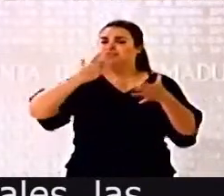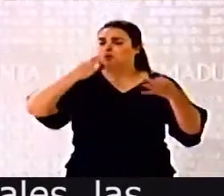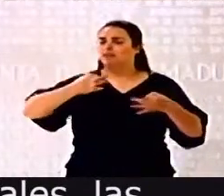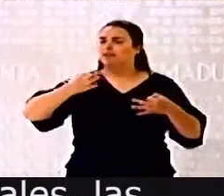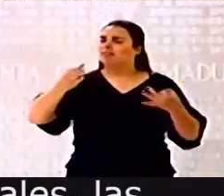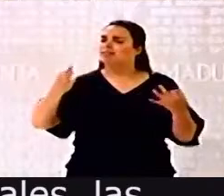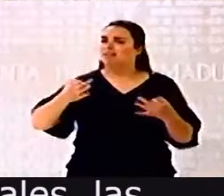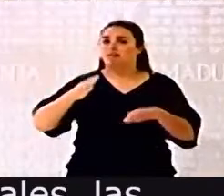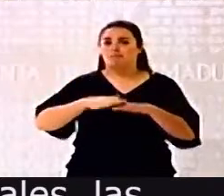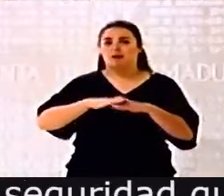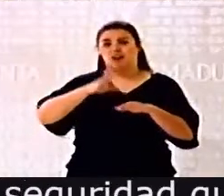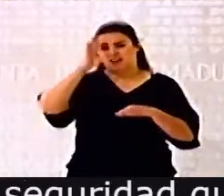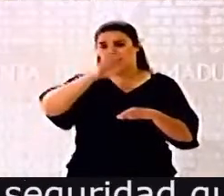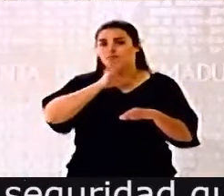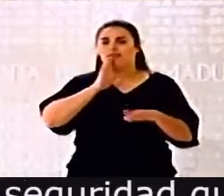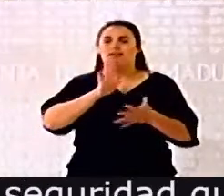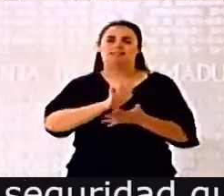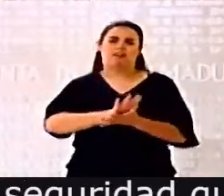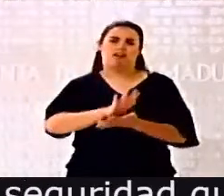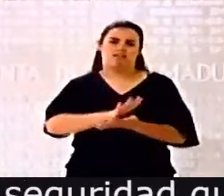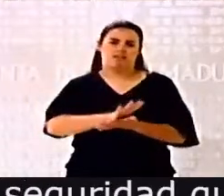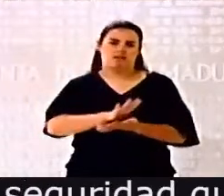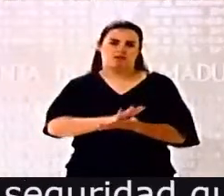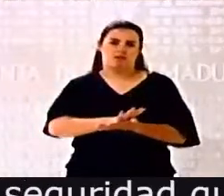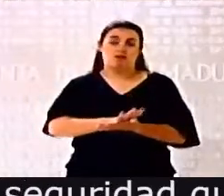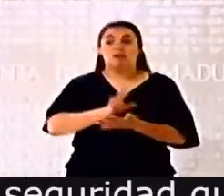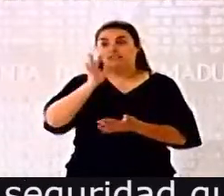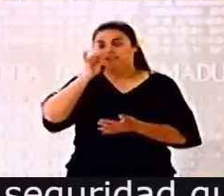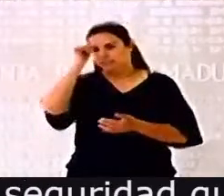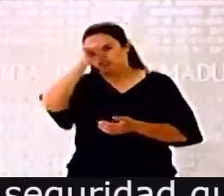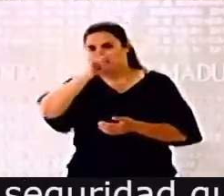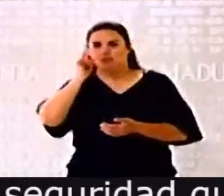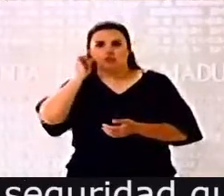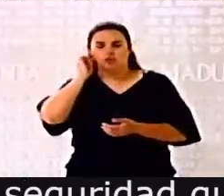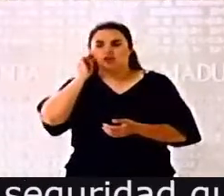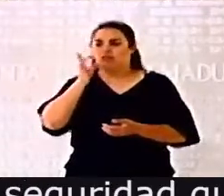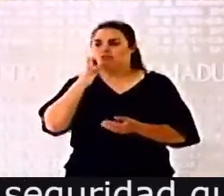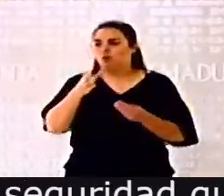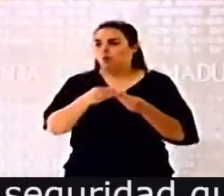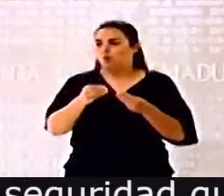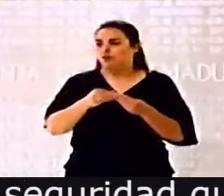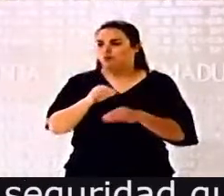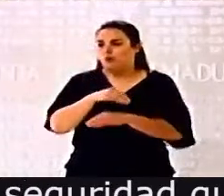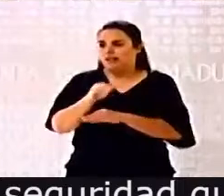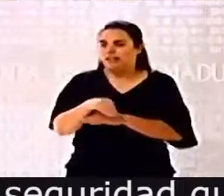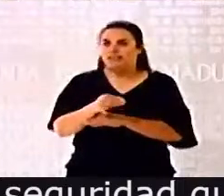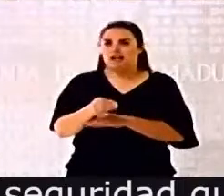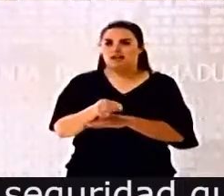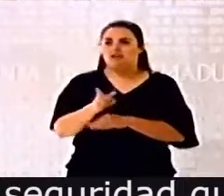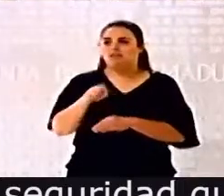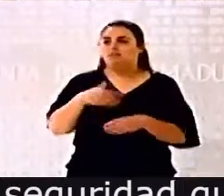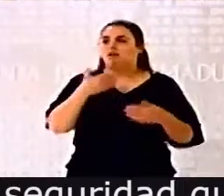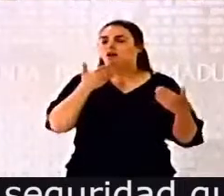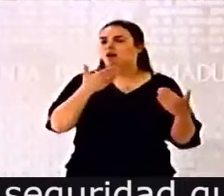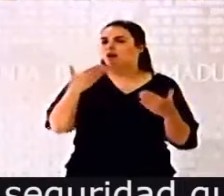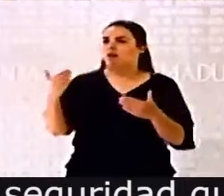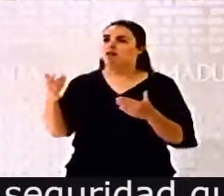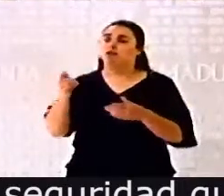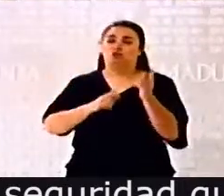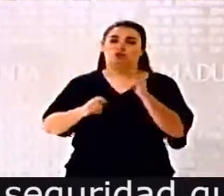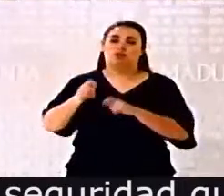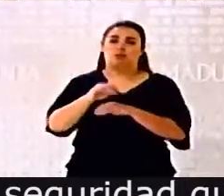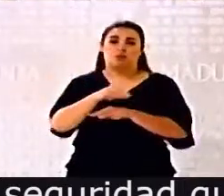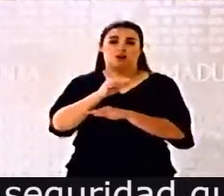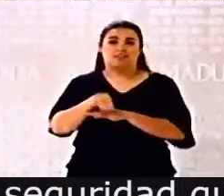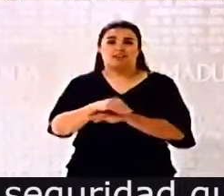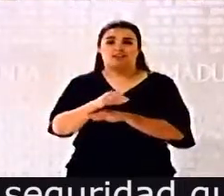que tranquilicen a los padres de esos niños y niñas que van a hacer uso de las guarderías. Y le quiero agradecer a la Asociación de Guarderías